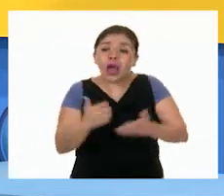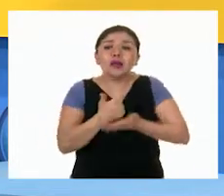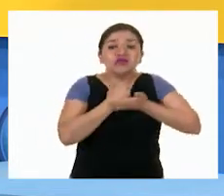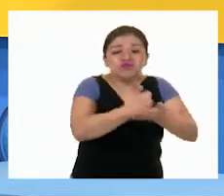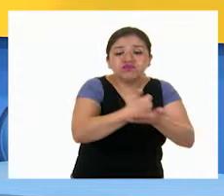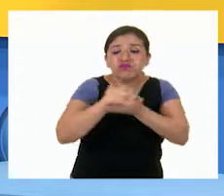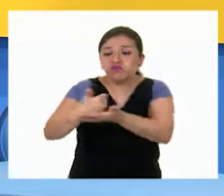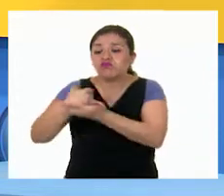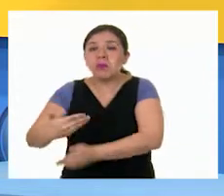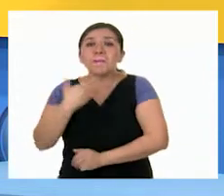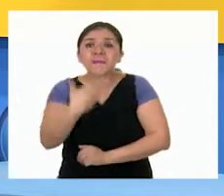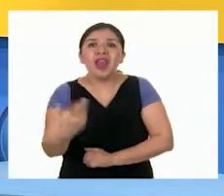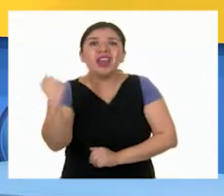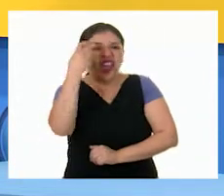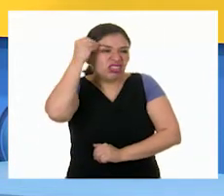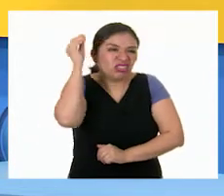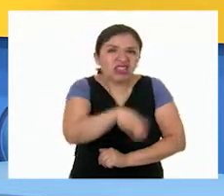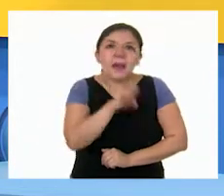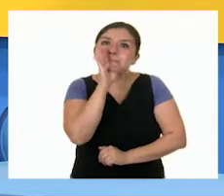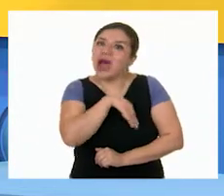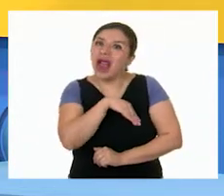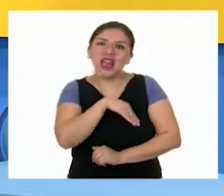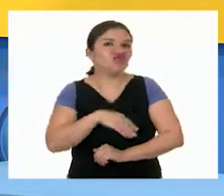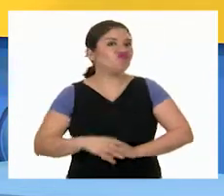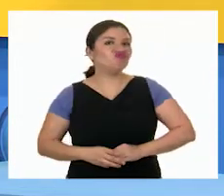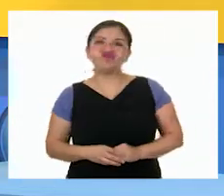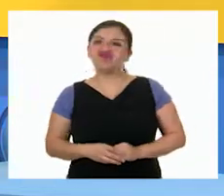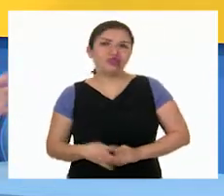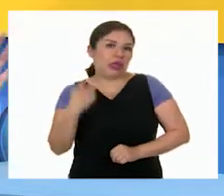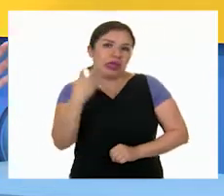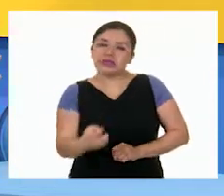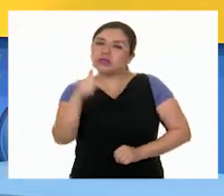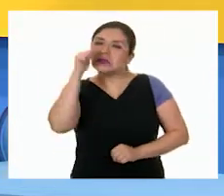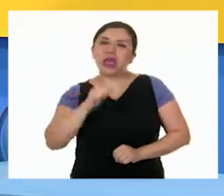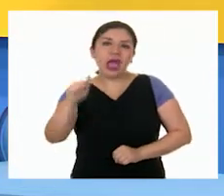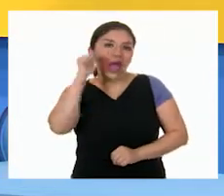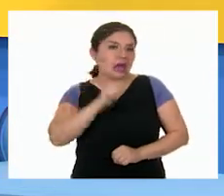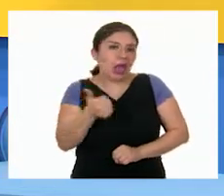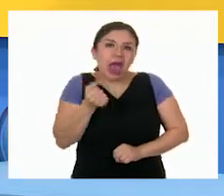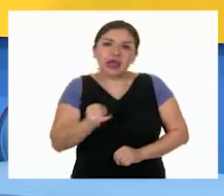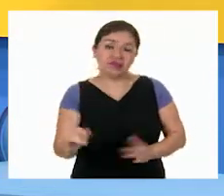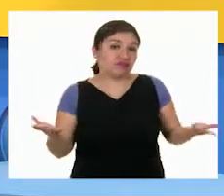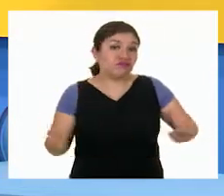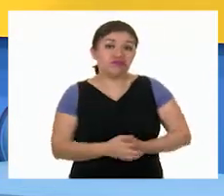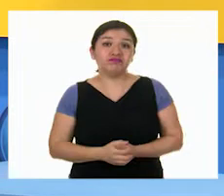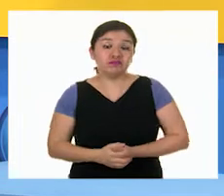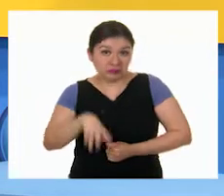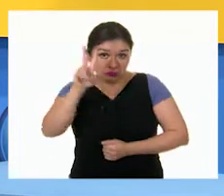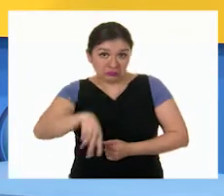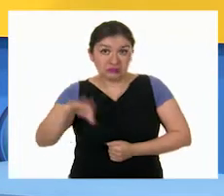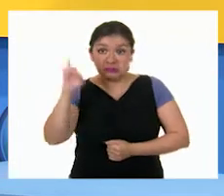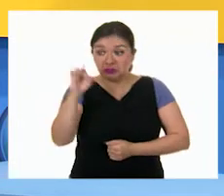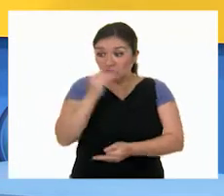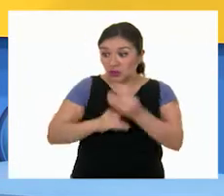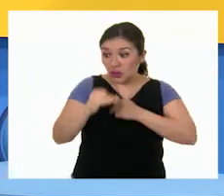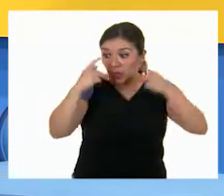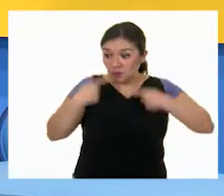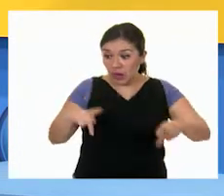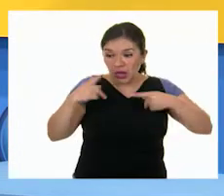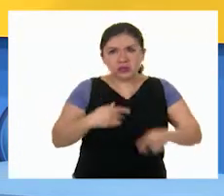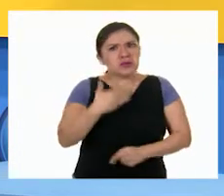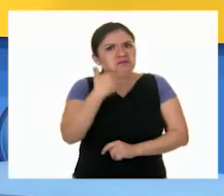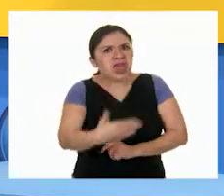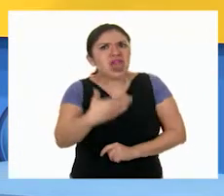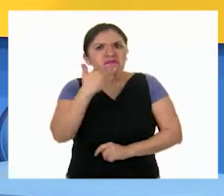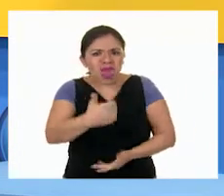demás que hacer el mal. Eso es algo incuestionable. Y sí, si todas las personas hacemos el